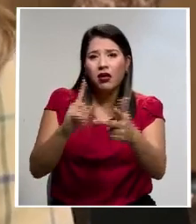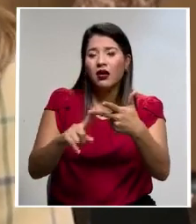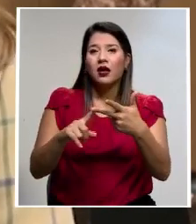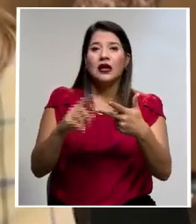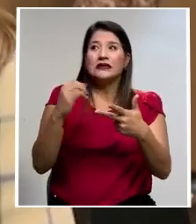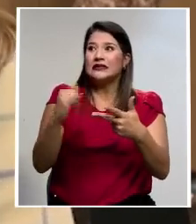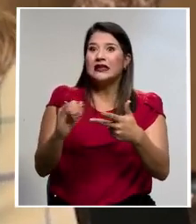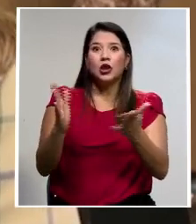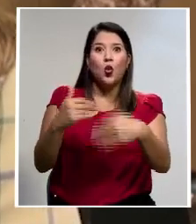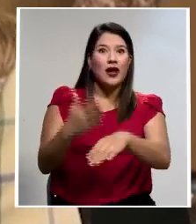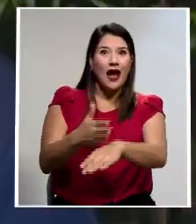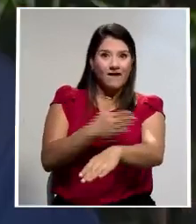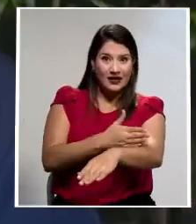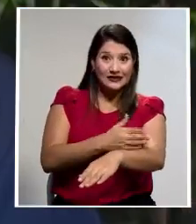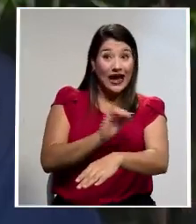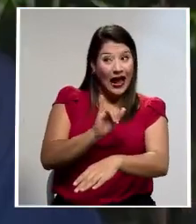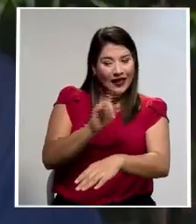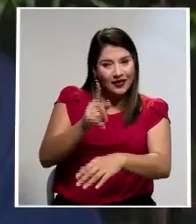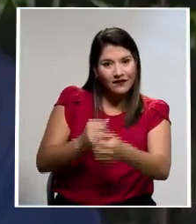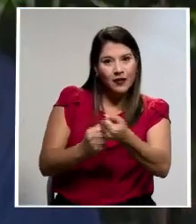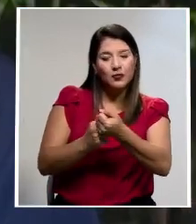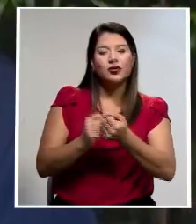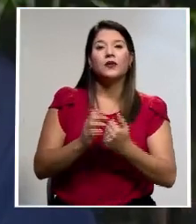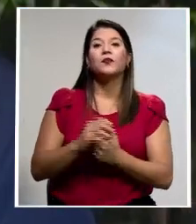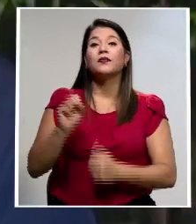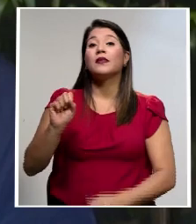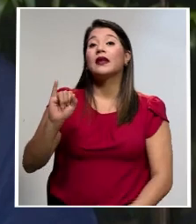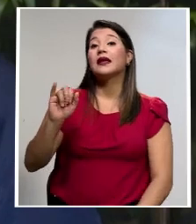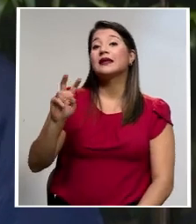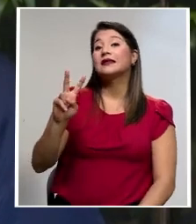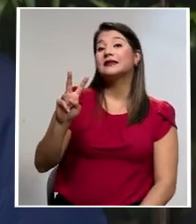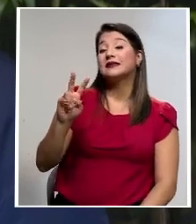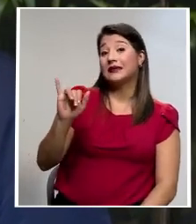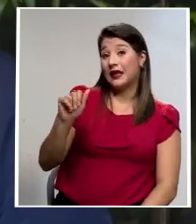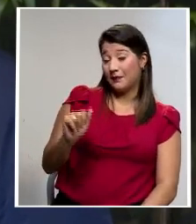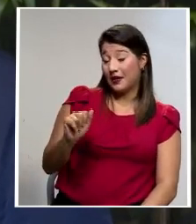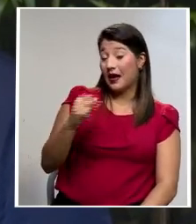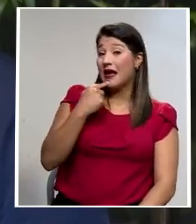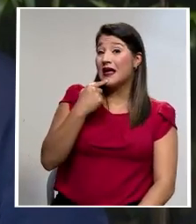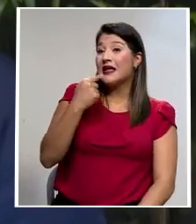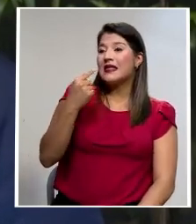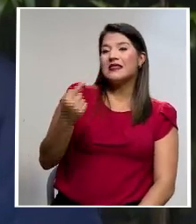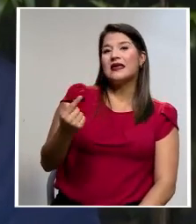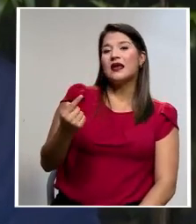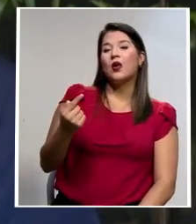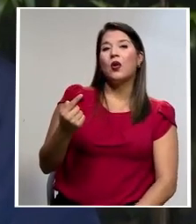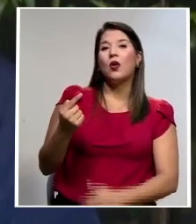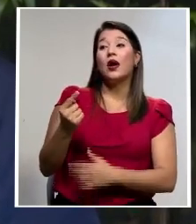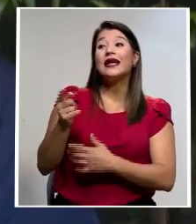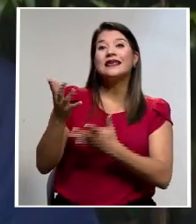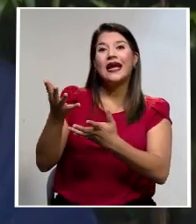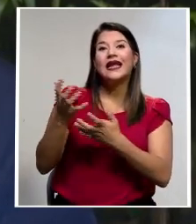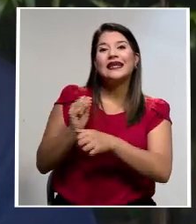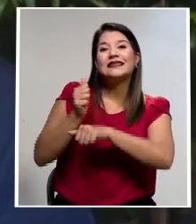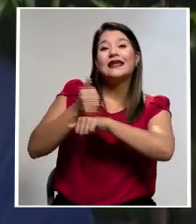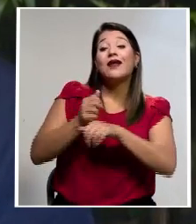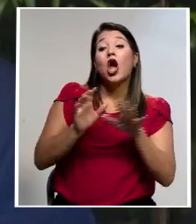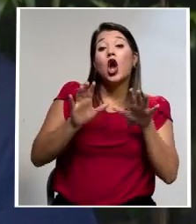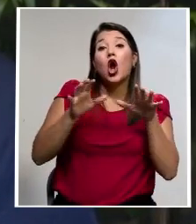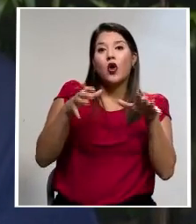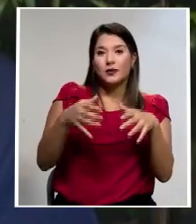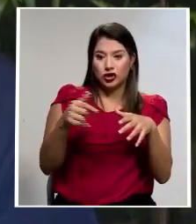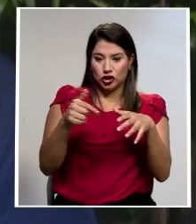no avanza ese tema. Bueno, doña Silvia había anunciado un propósito político de su gestión que era la creación de una comisión especial